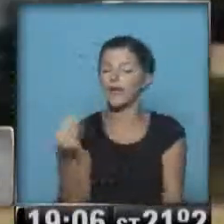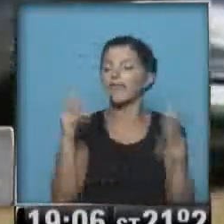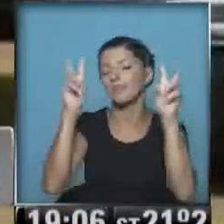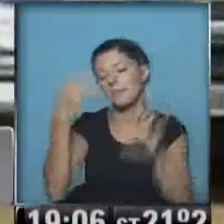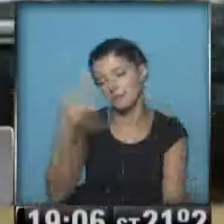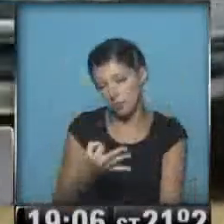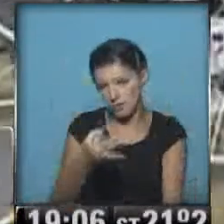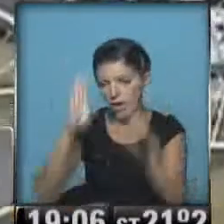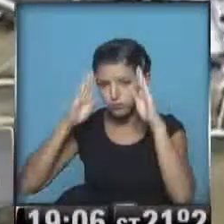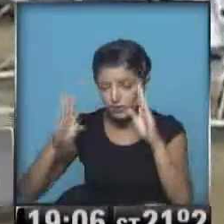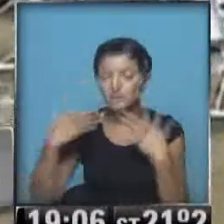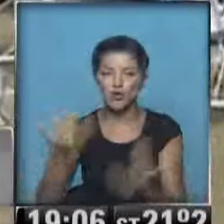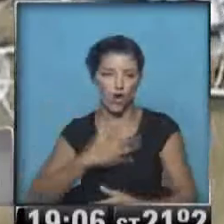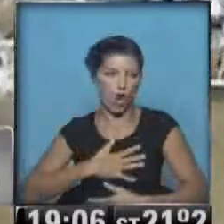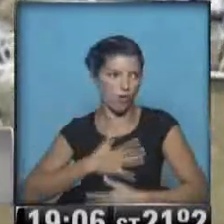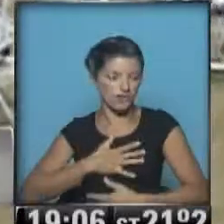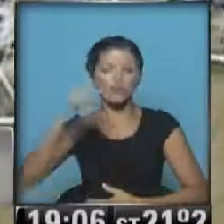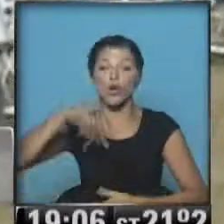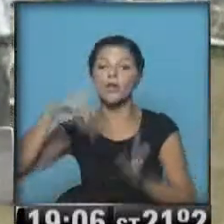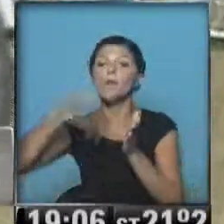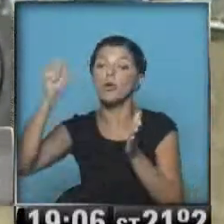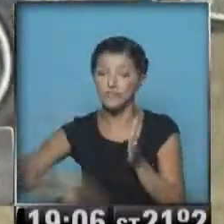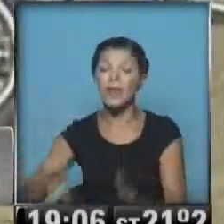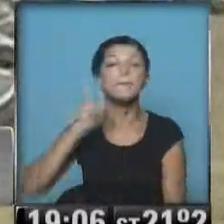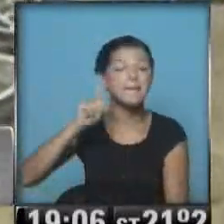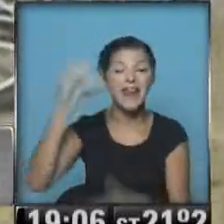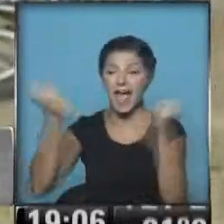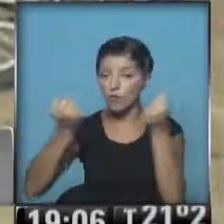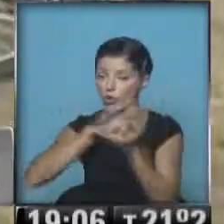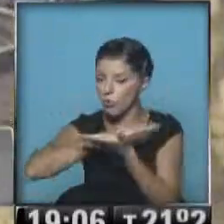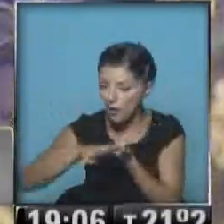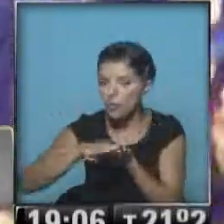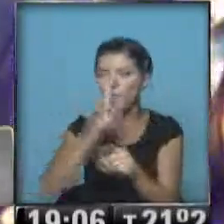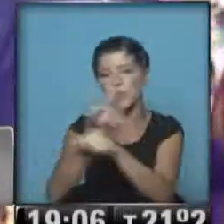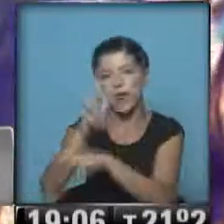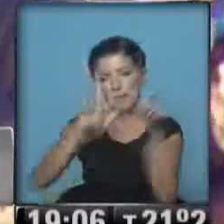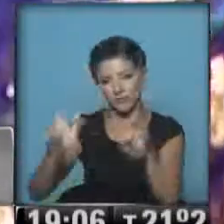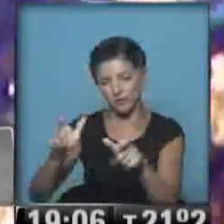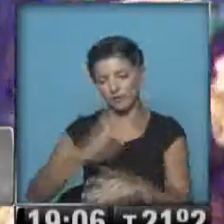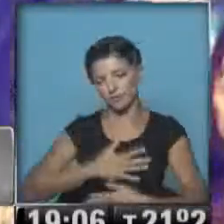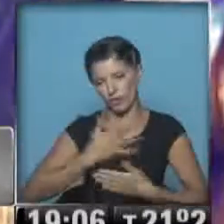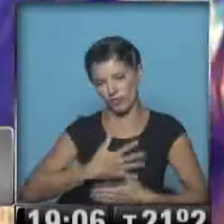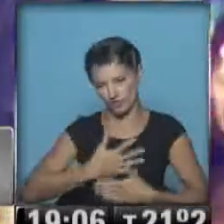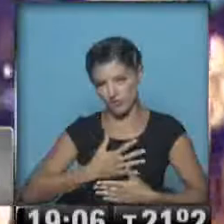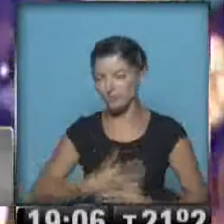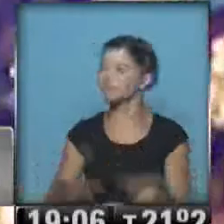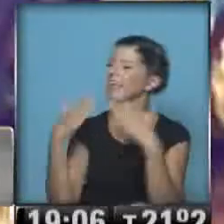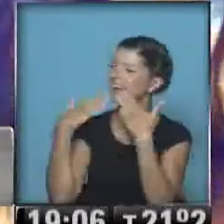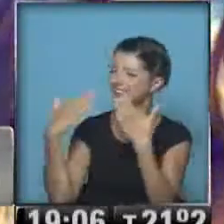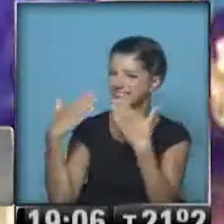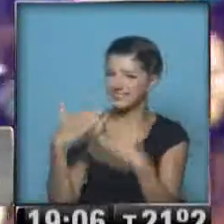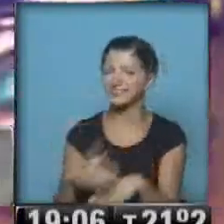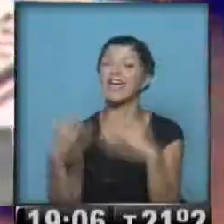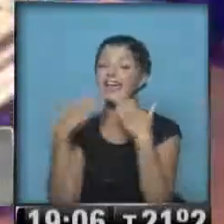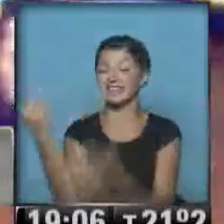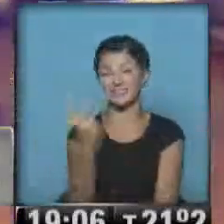mi querida Ciudad de Buenos Aires tengamos 1000 patrulleros nuevos para cuidar a los vecinos. Bueno, muchas gracias, Mariano.